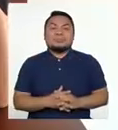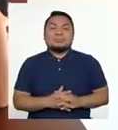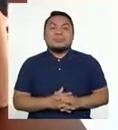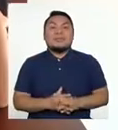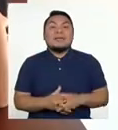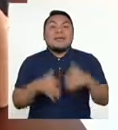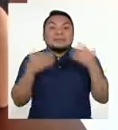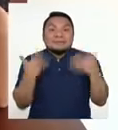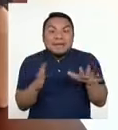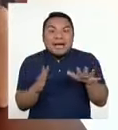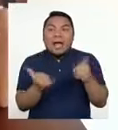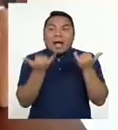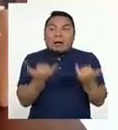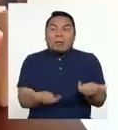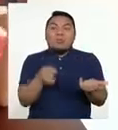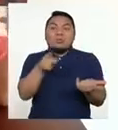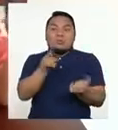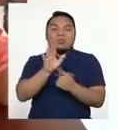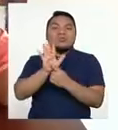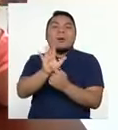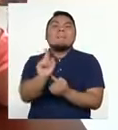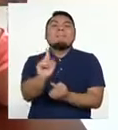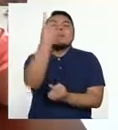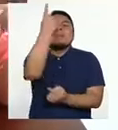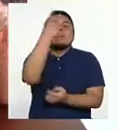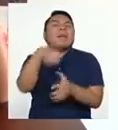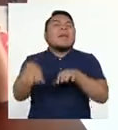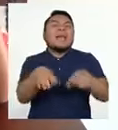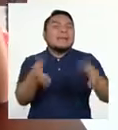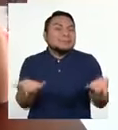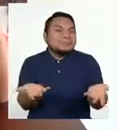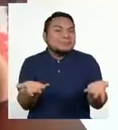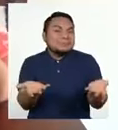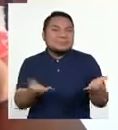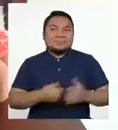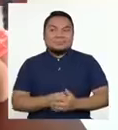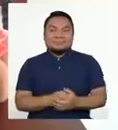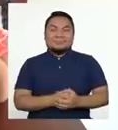Ahora nos van a mostrar el primer paso.